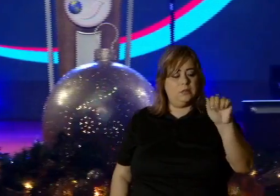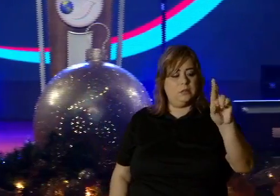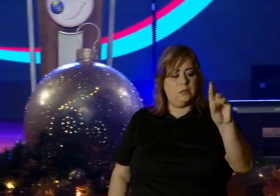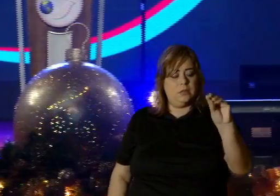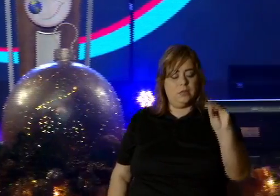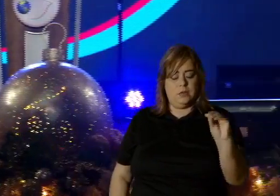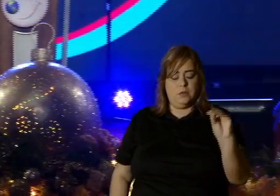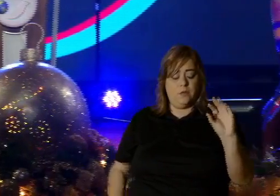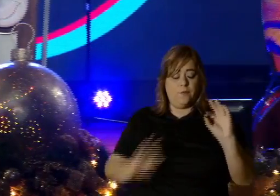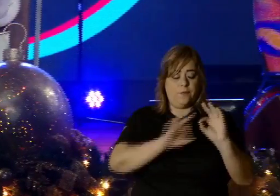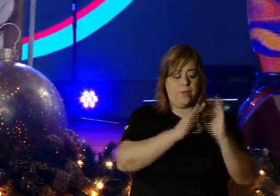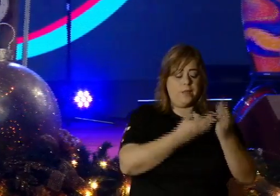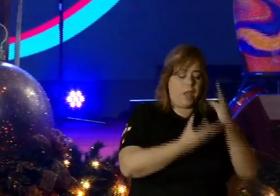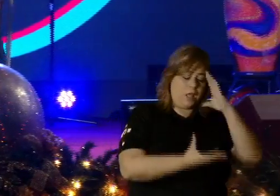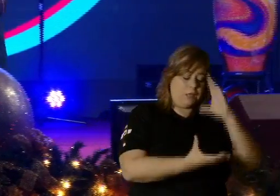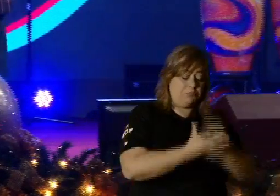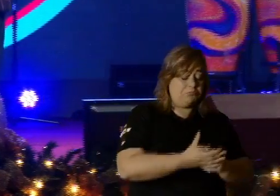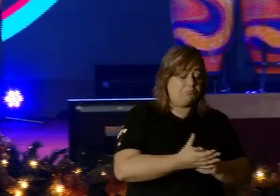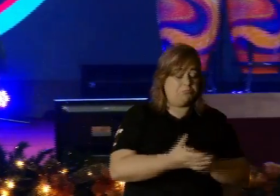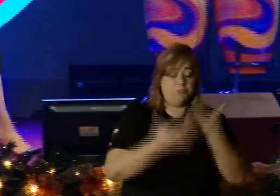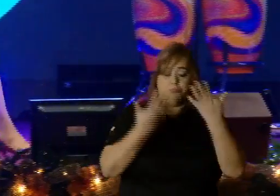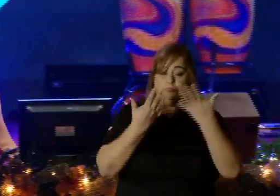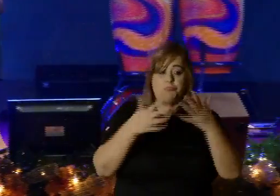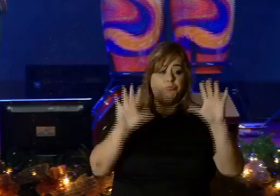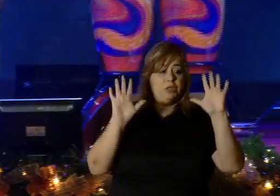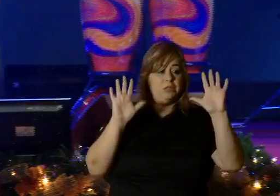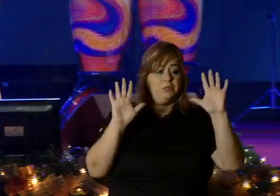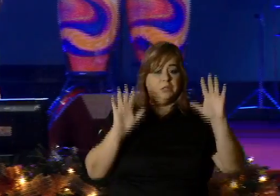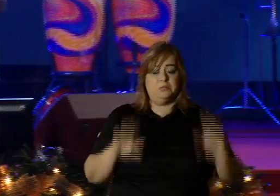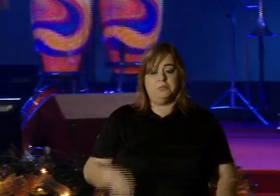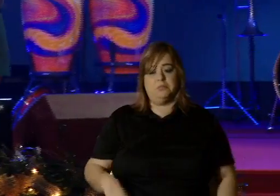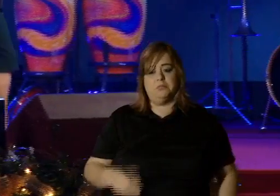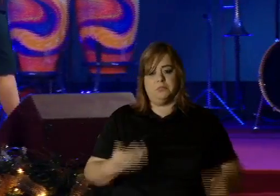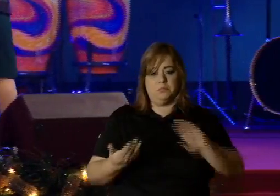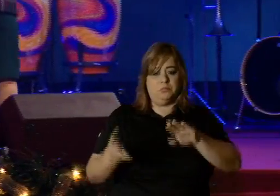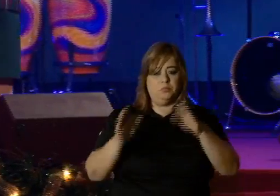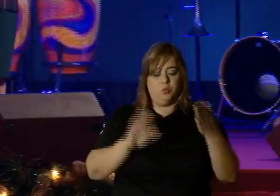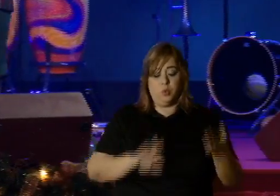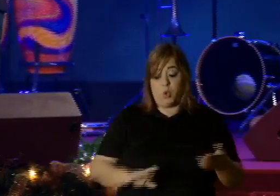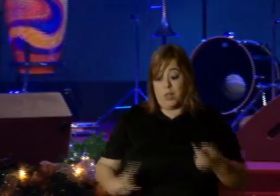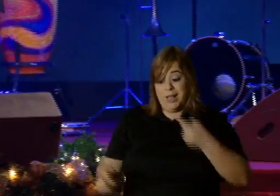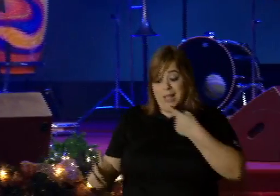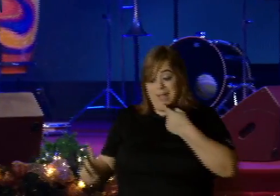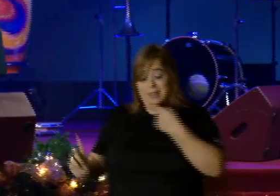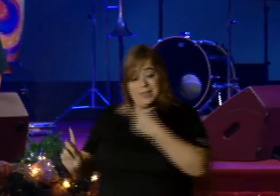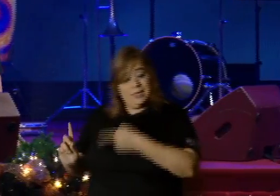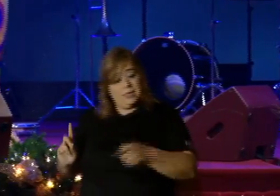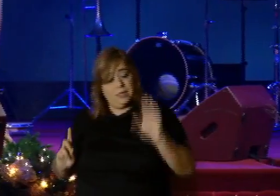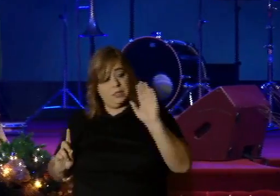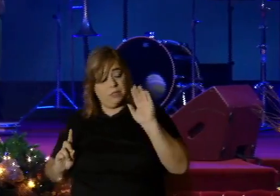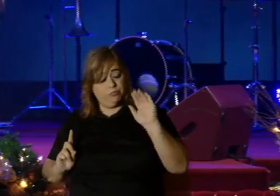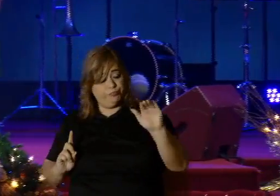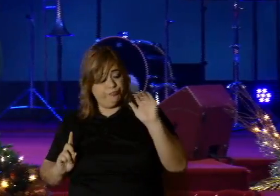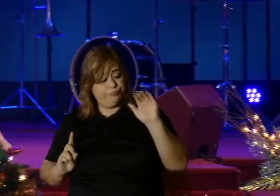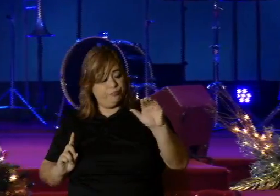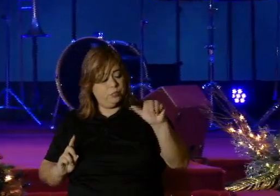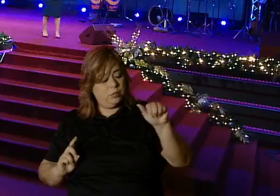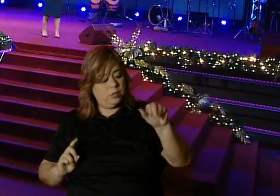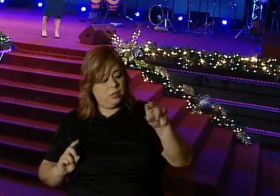su familia. Dijo Jesús a la más que clamaba, quiten la piedra. Marta rapidito